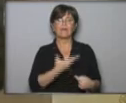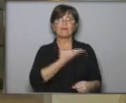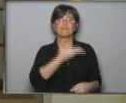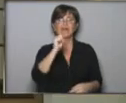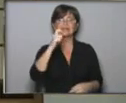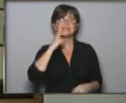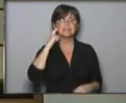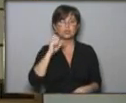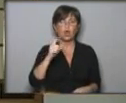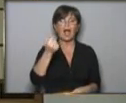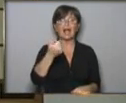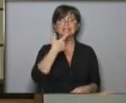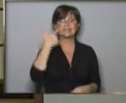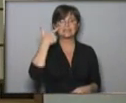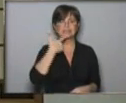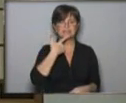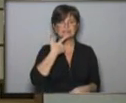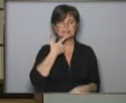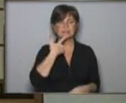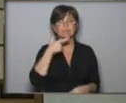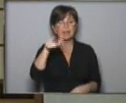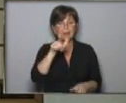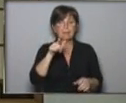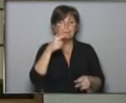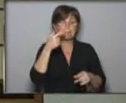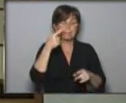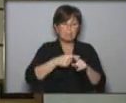Asís, que para mí